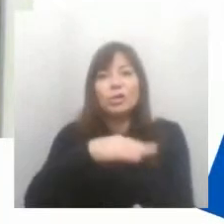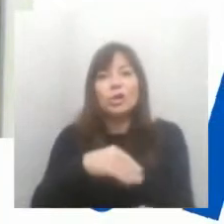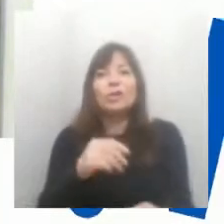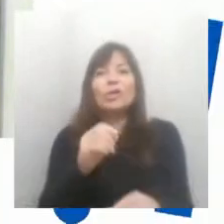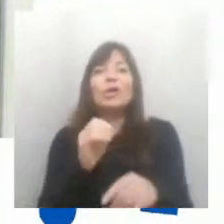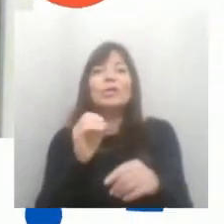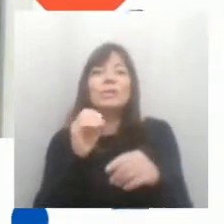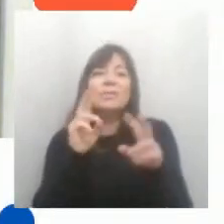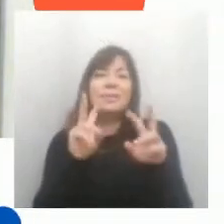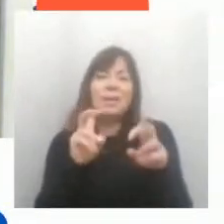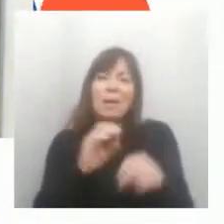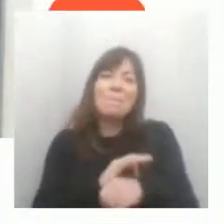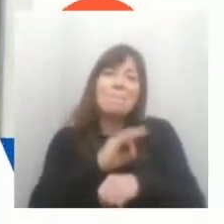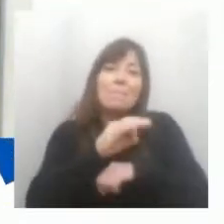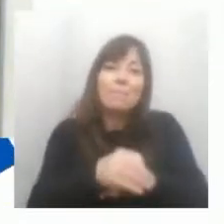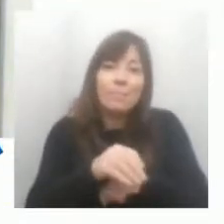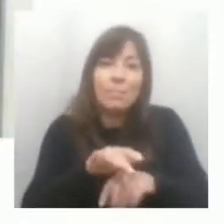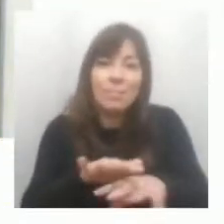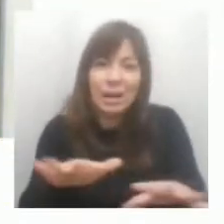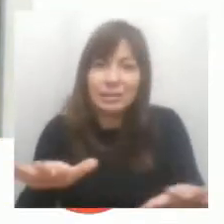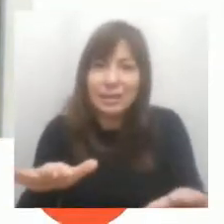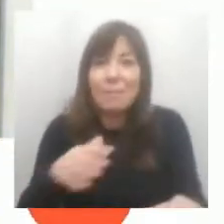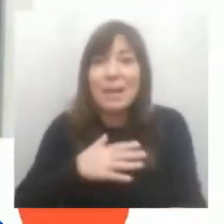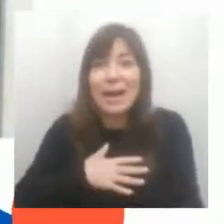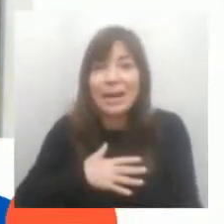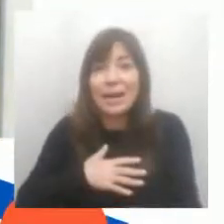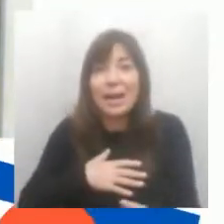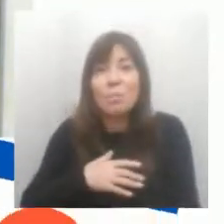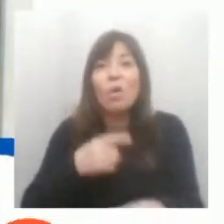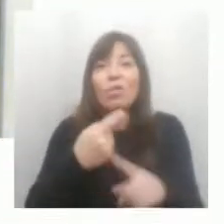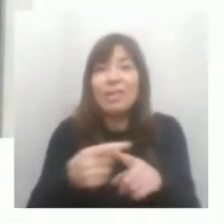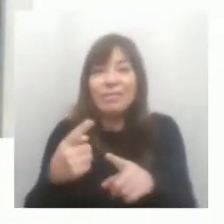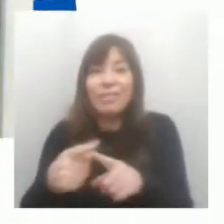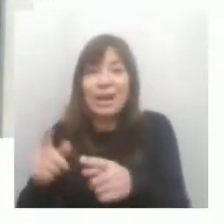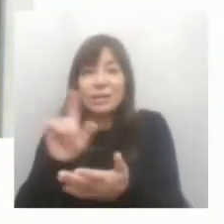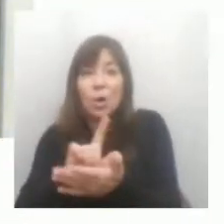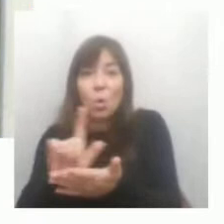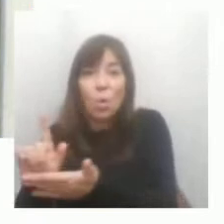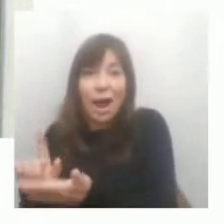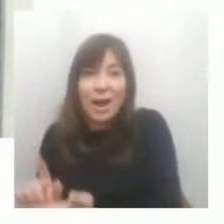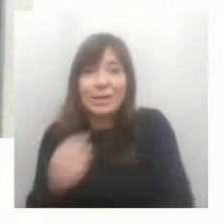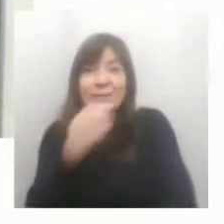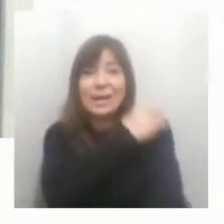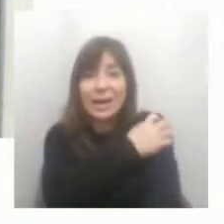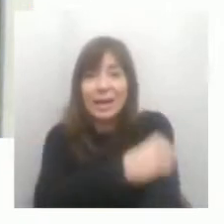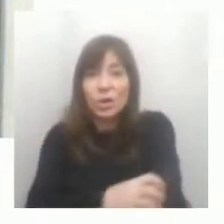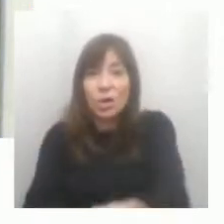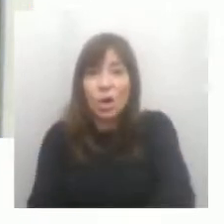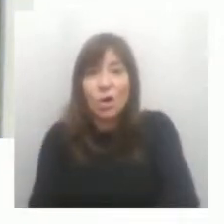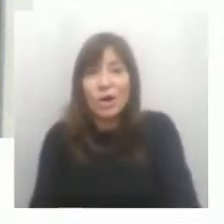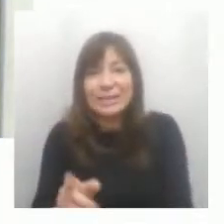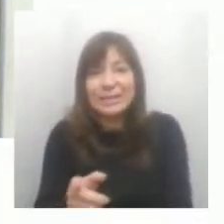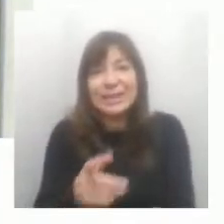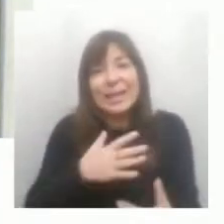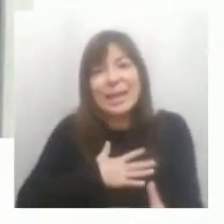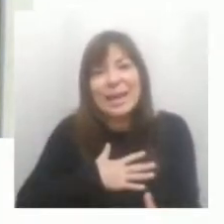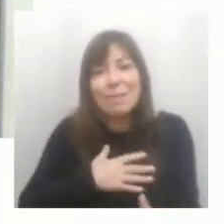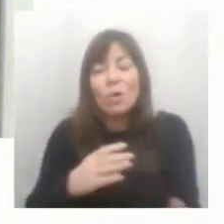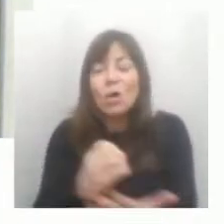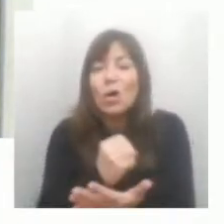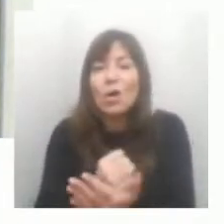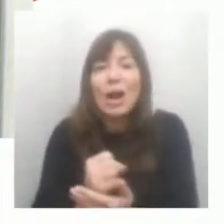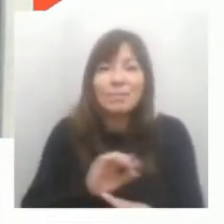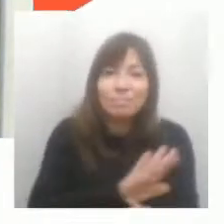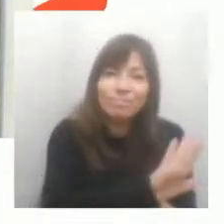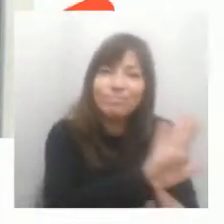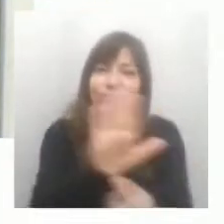también porque nosotros hemos querido llegar a todos lados, incluso a regiones, hemos considerado la opción de lograr que todos puedan acceder a ver el